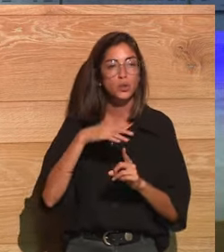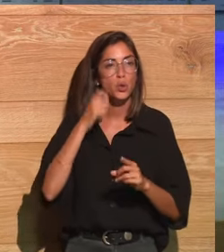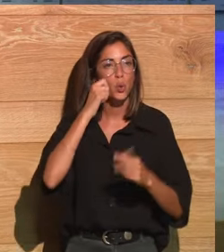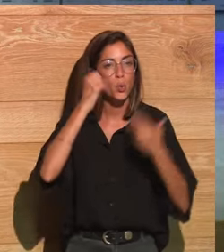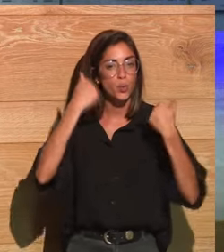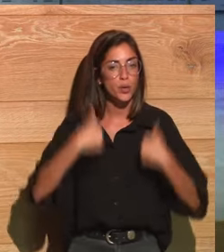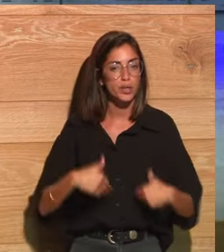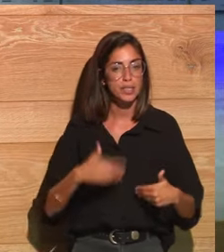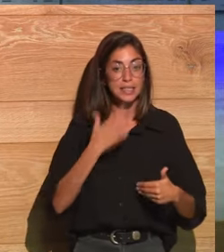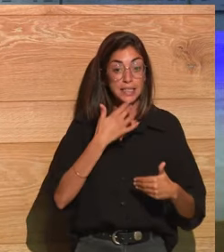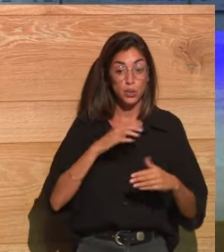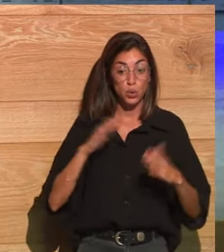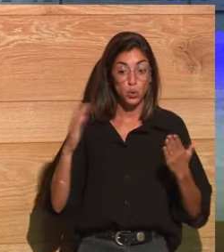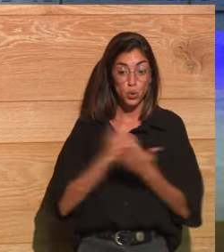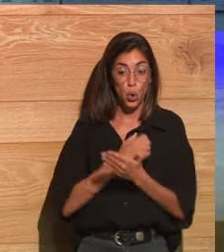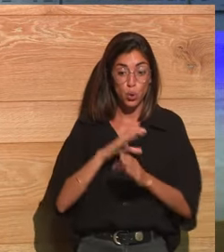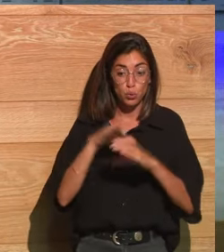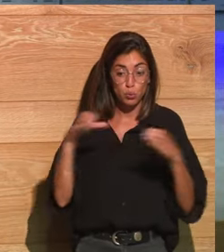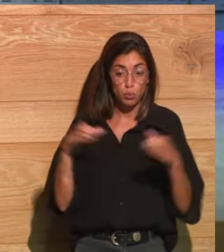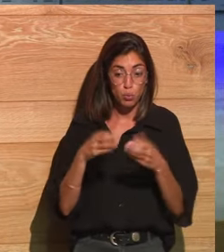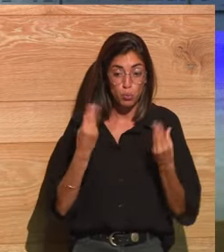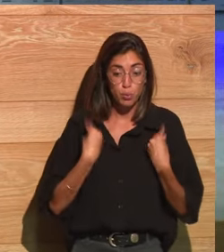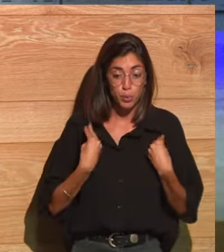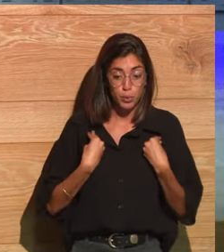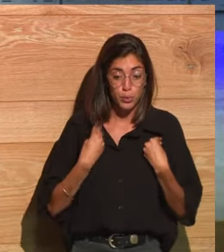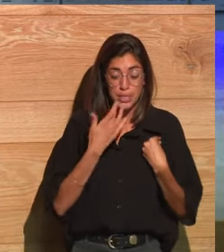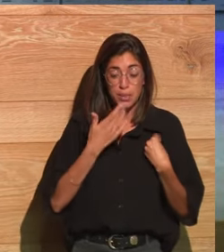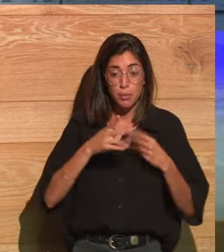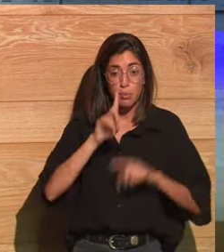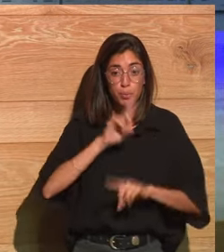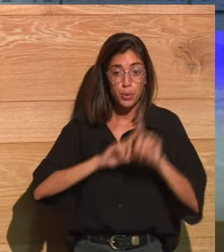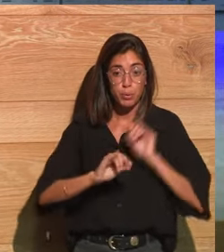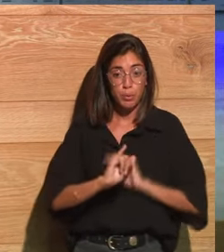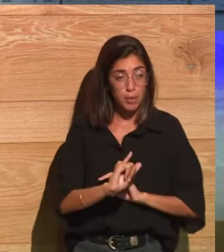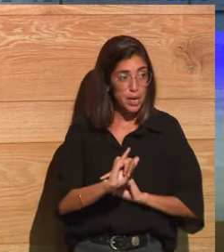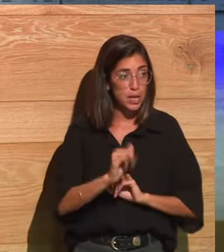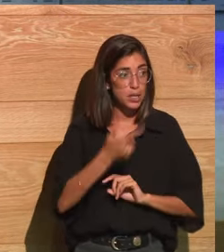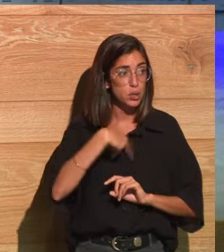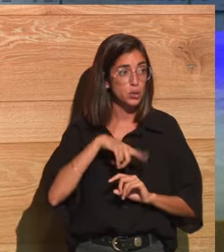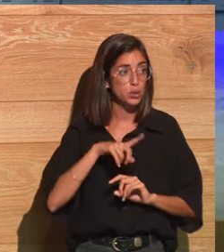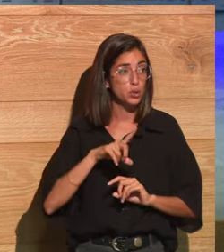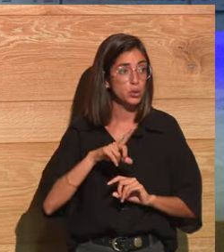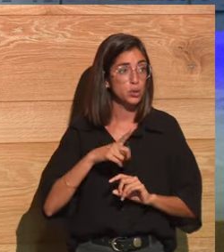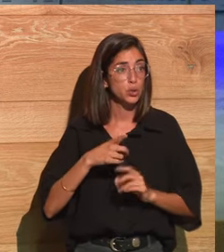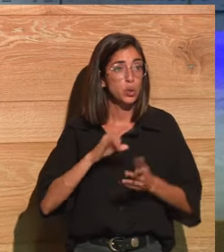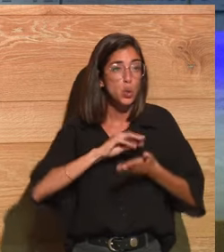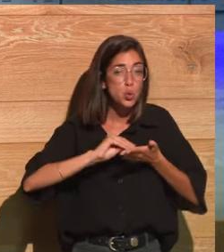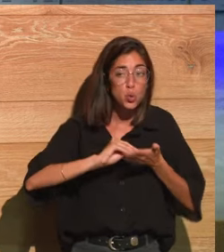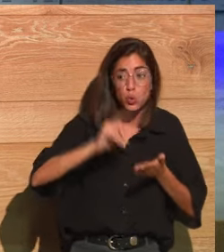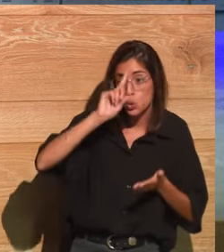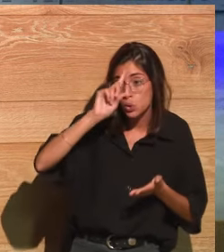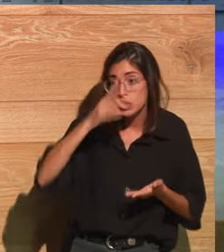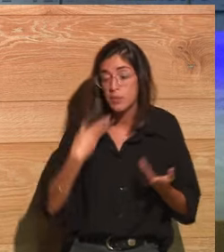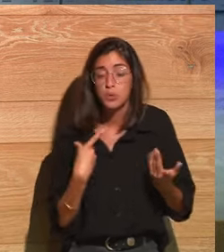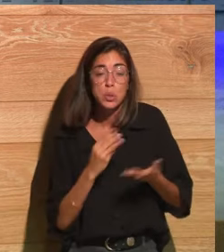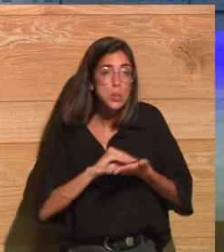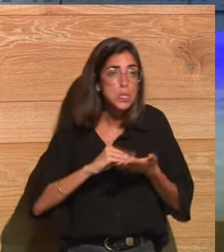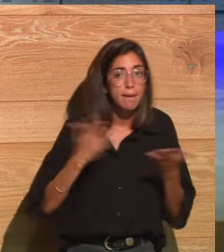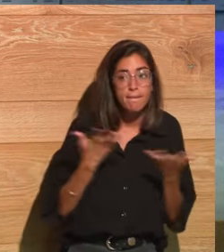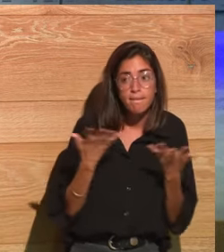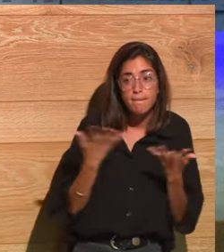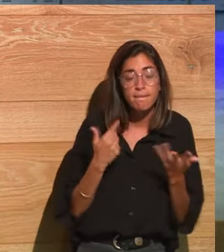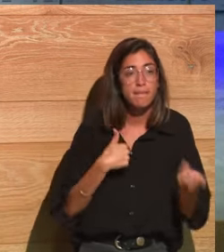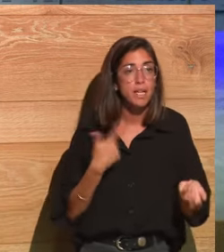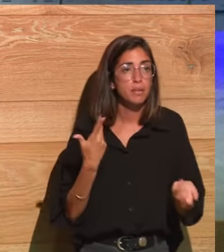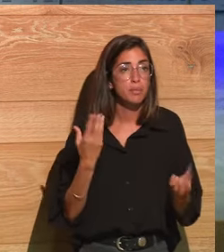vemos en un grupo, cuando hay un problema, ¿no? Cuando hay un problema y no sabemos cómo salir del atolladero y parece que no lo resolvemos y no sabemos cómo